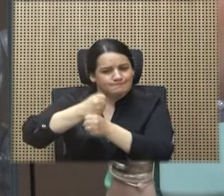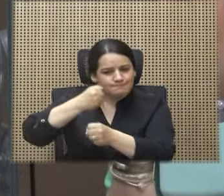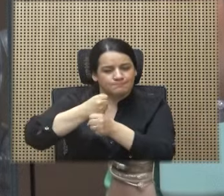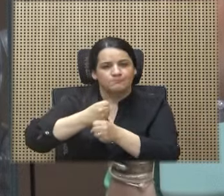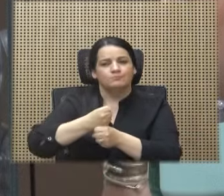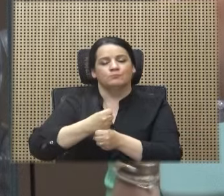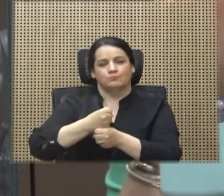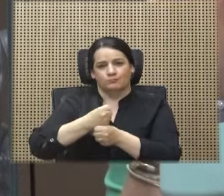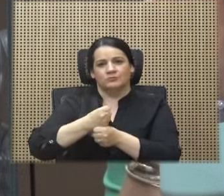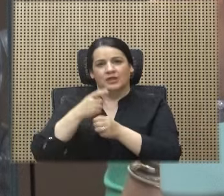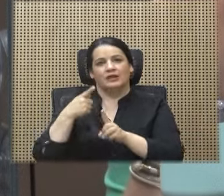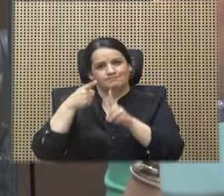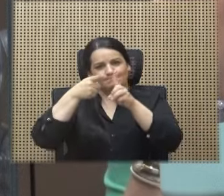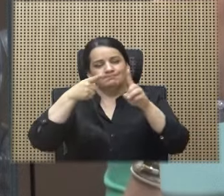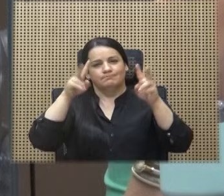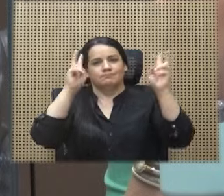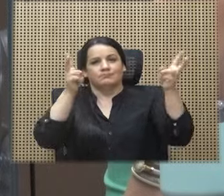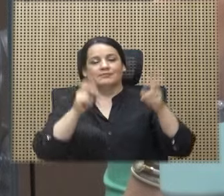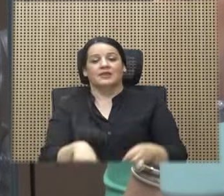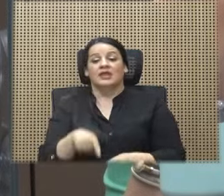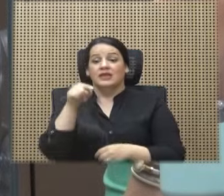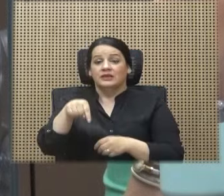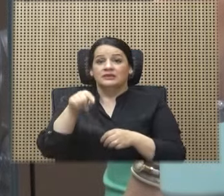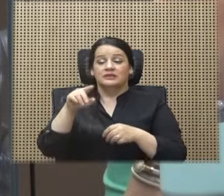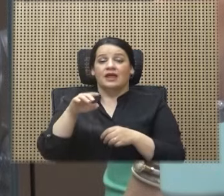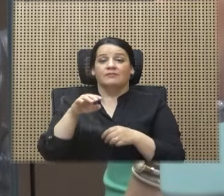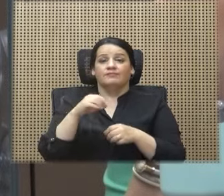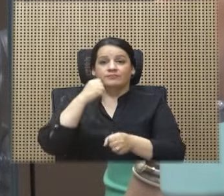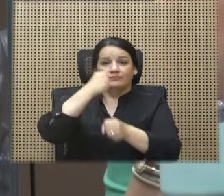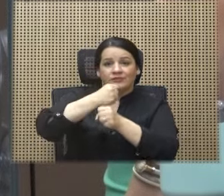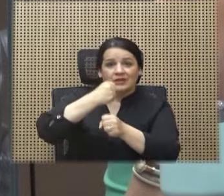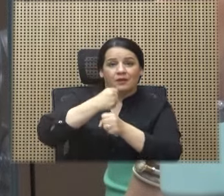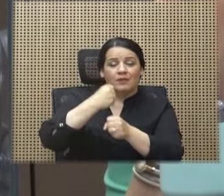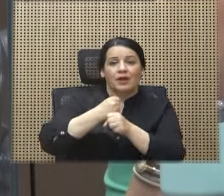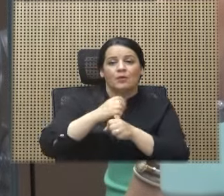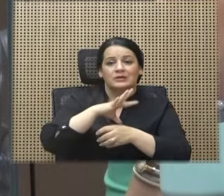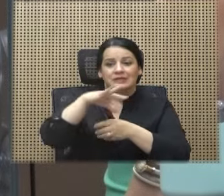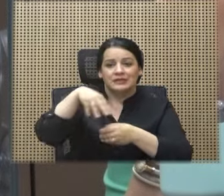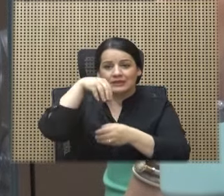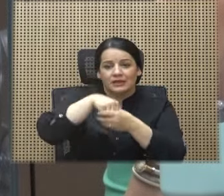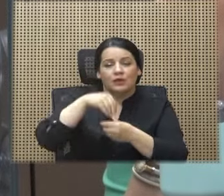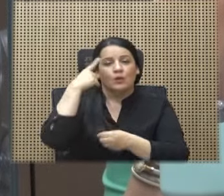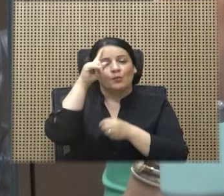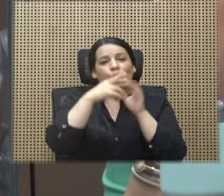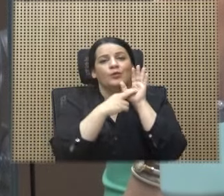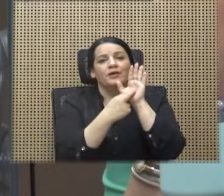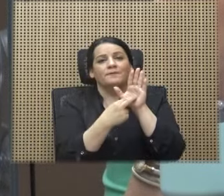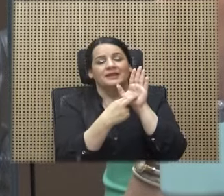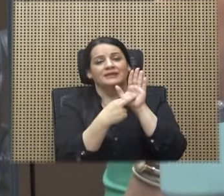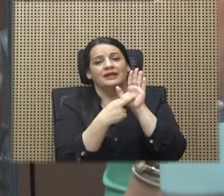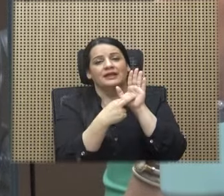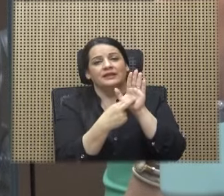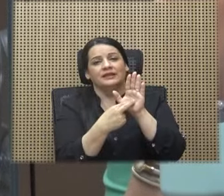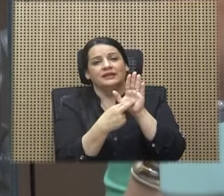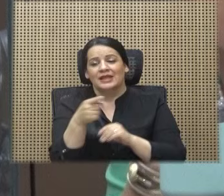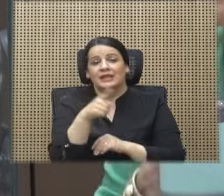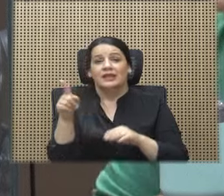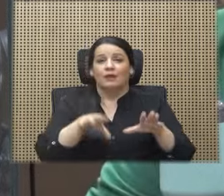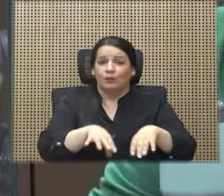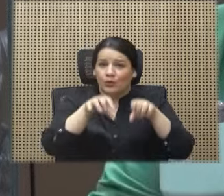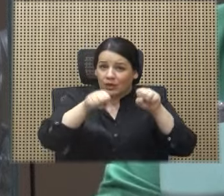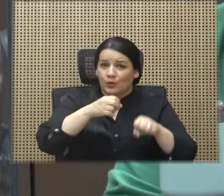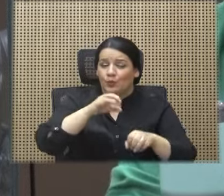niveles en esa forma de trabajo que fue integrada por representaciones del poder